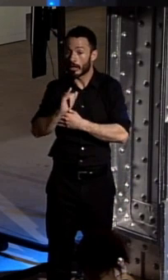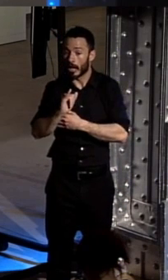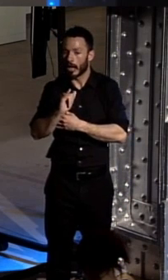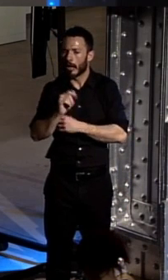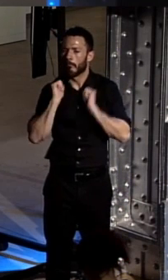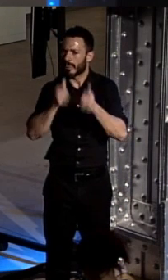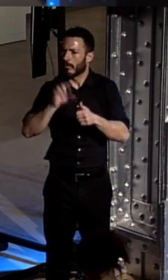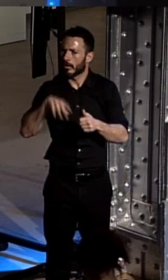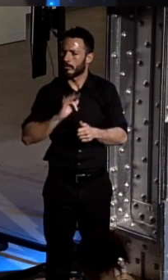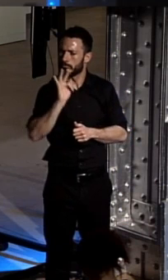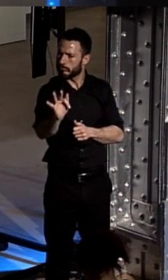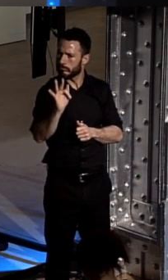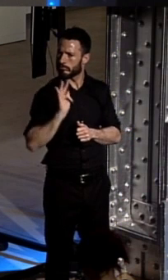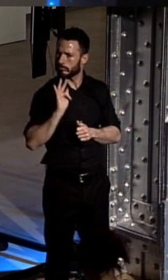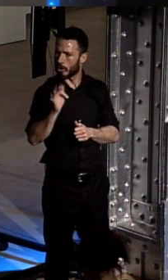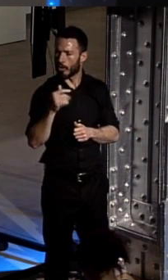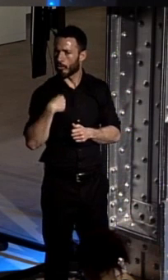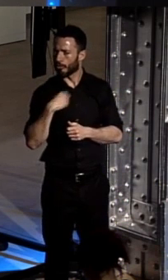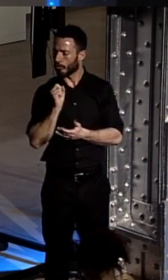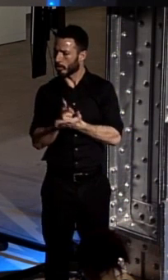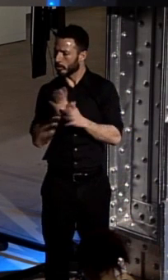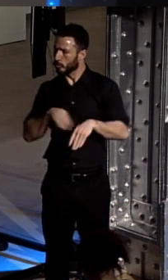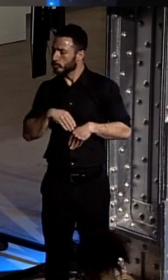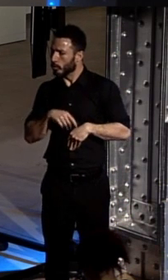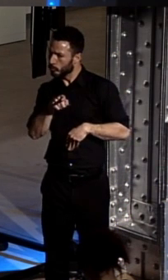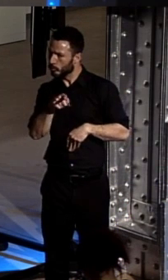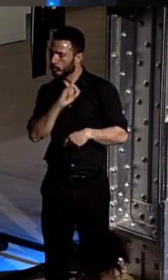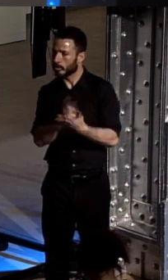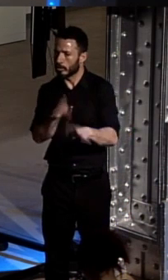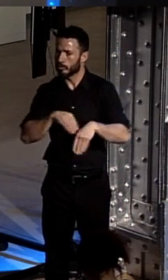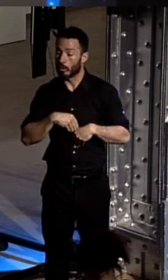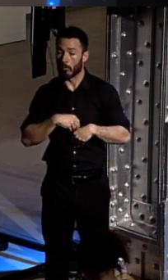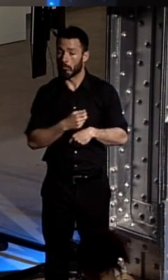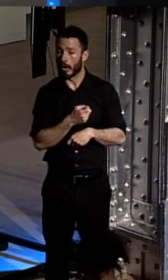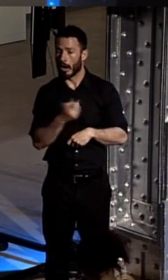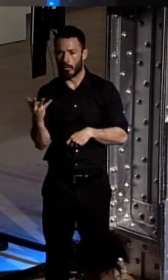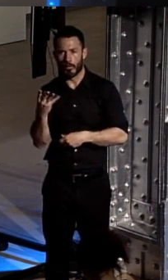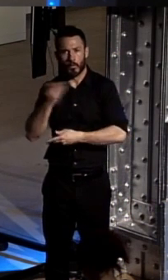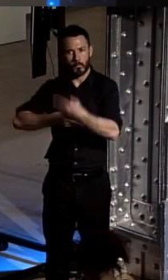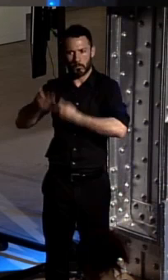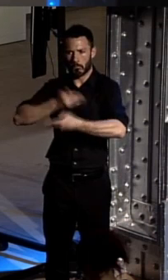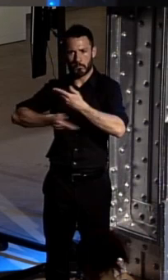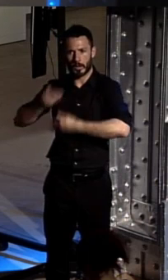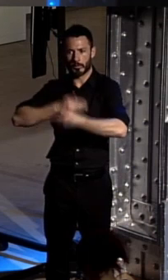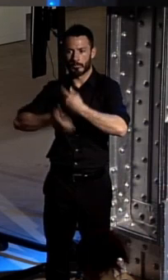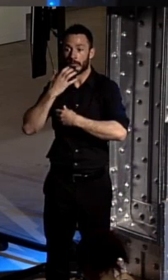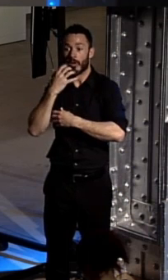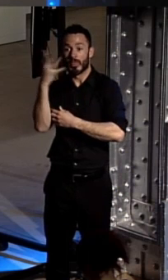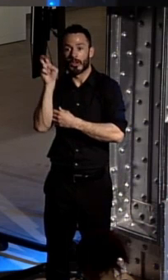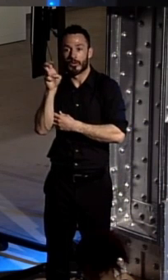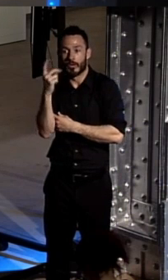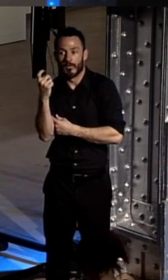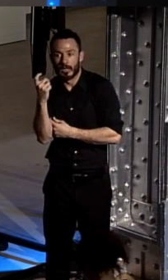dejaba ganar primero, asumía riesgo yo, te pedía que sumas riesgo vos. Otro que encontramos mucho era gente que cooperaba, pero cuando faltaban 5